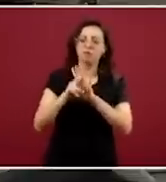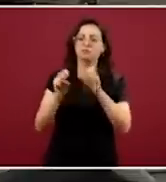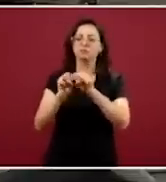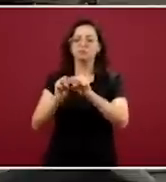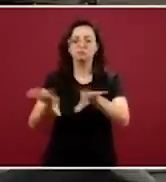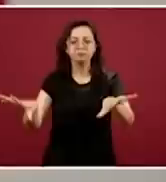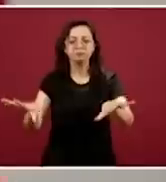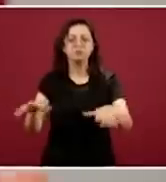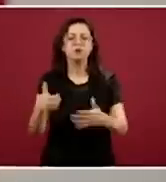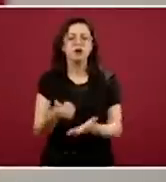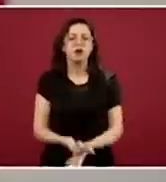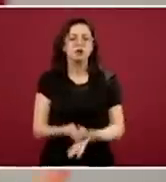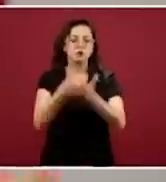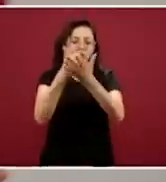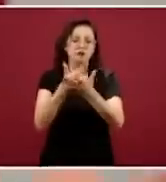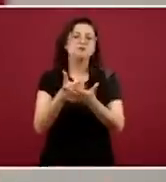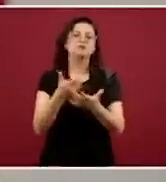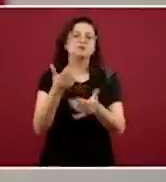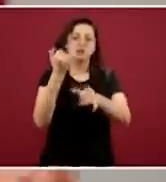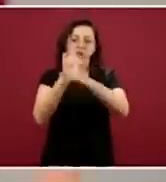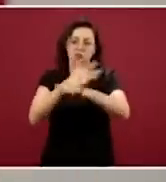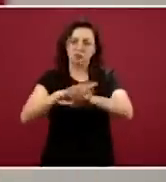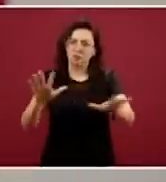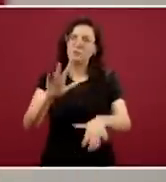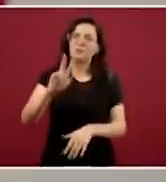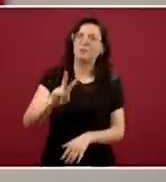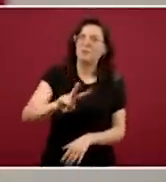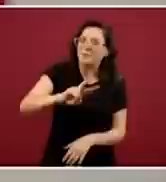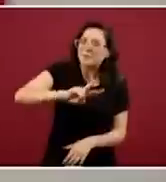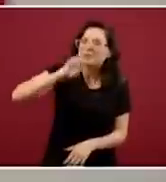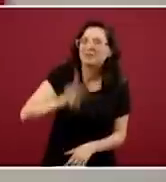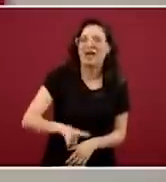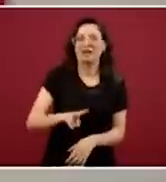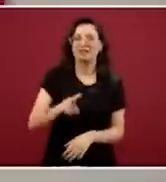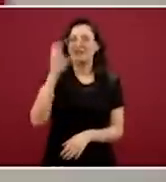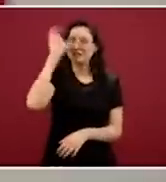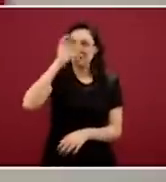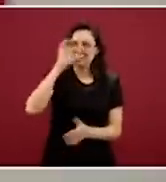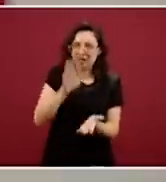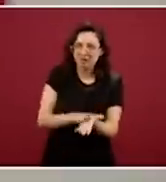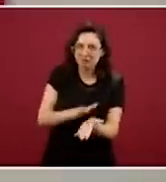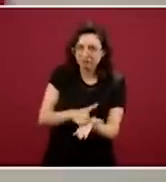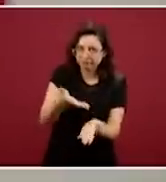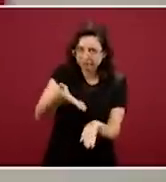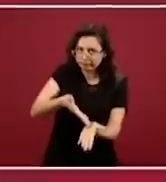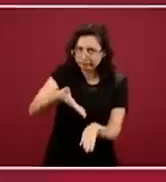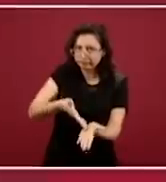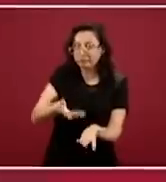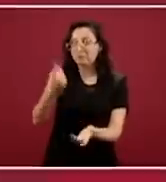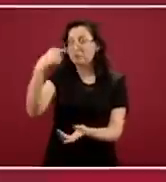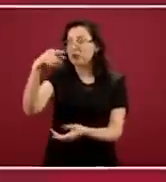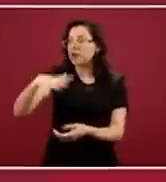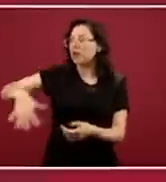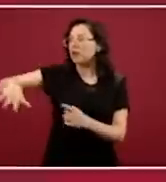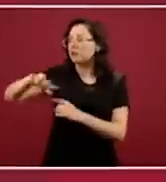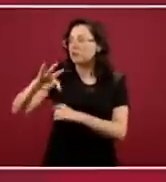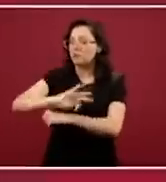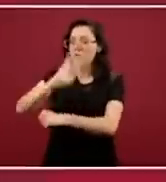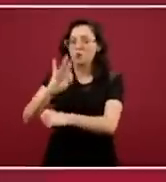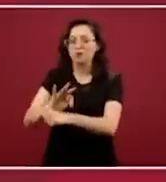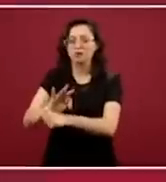nos va a ayudar, porque va a haber información creíble, documentada, que está encaminada a proteger a la población.